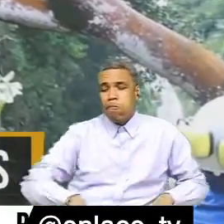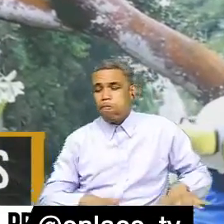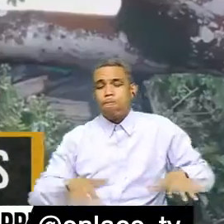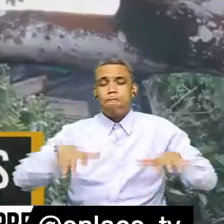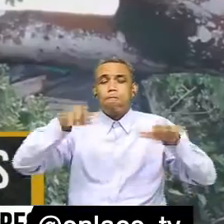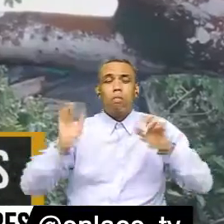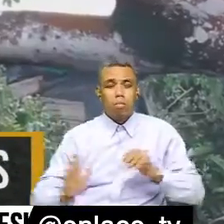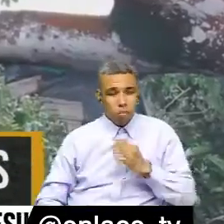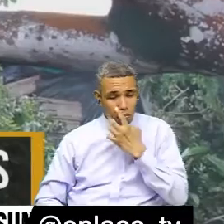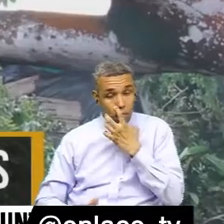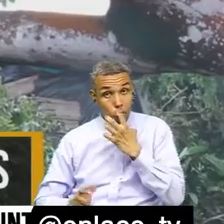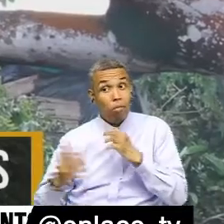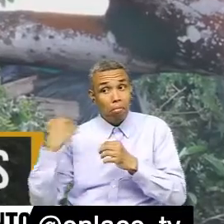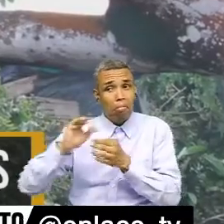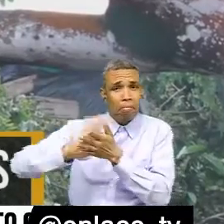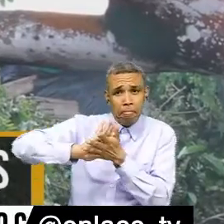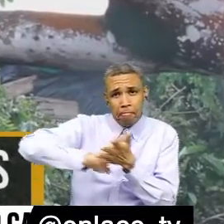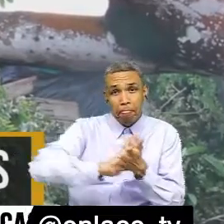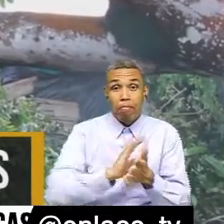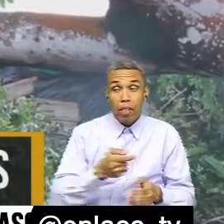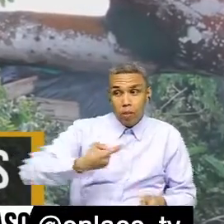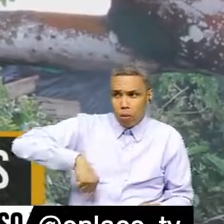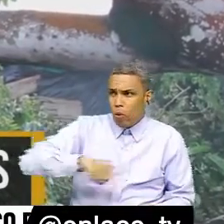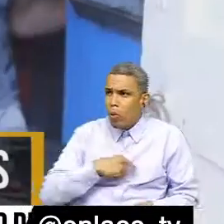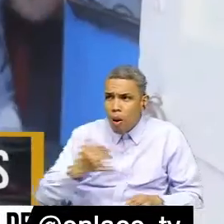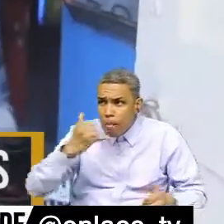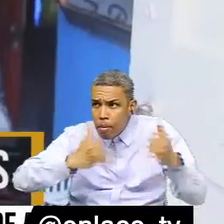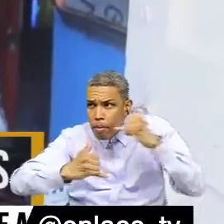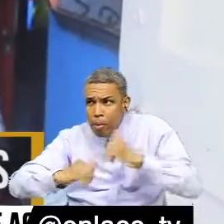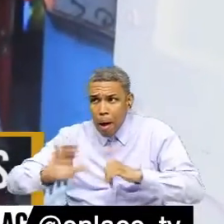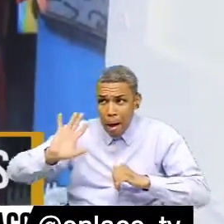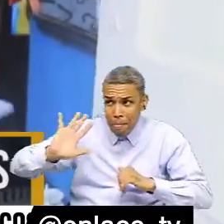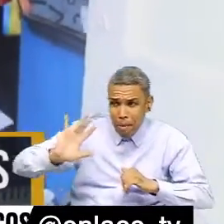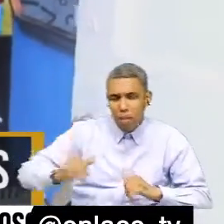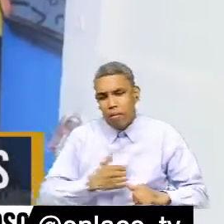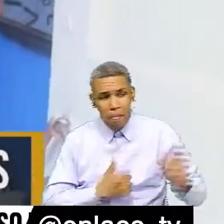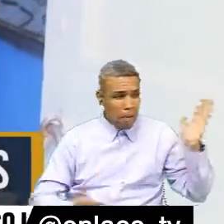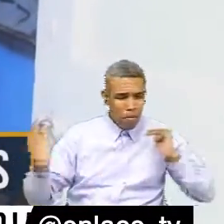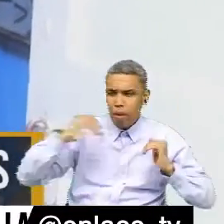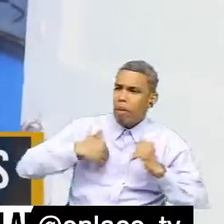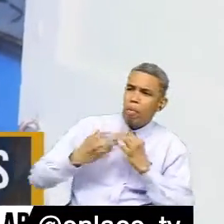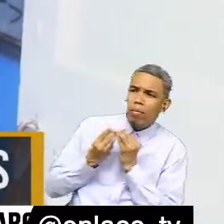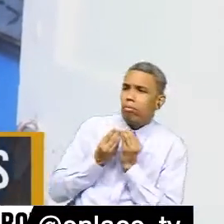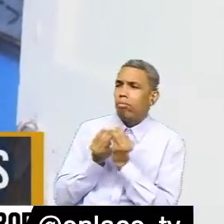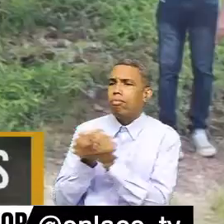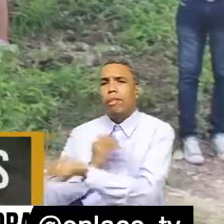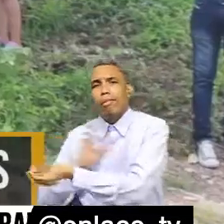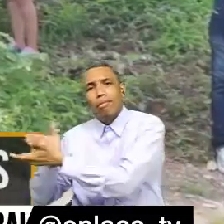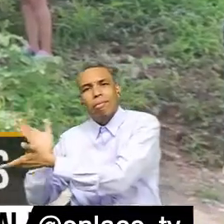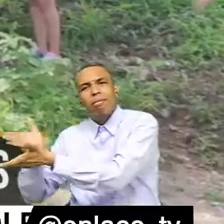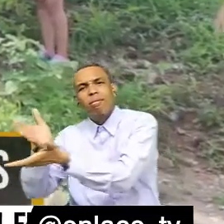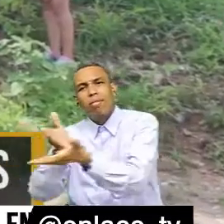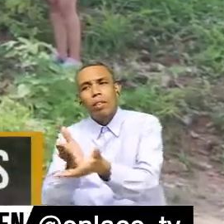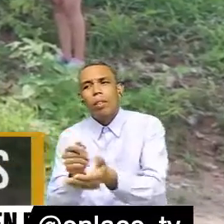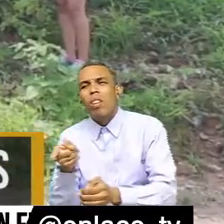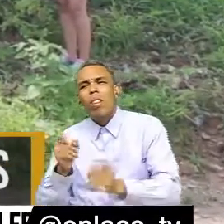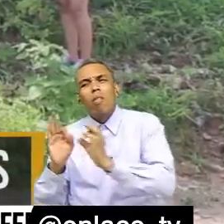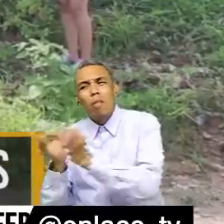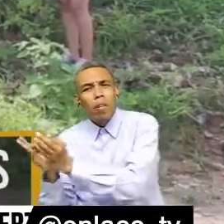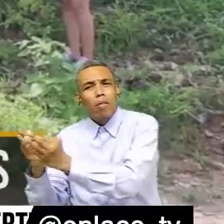desplazarnos hasta allá para incluir estas personas la idea es que ninguna familia se quede en este censo tenemos